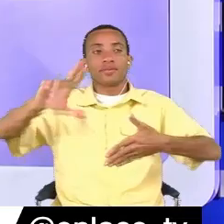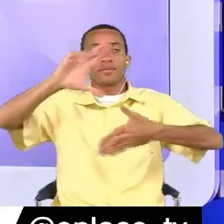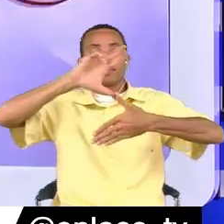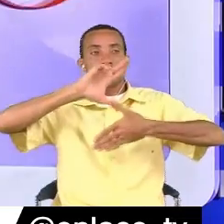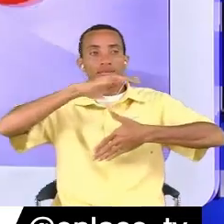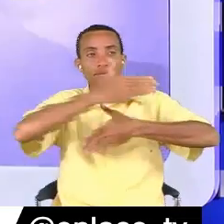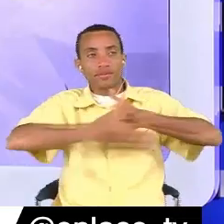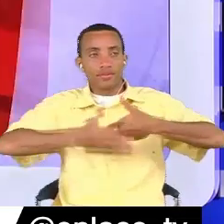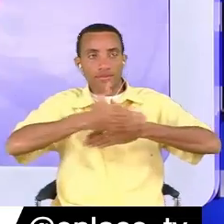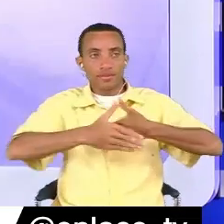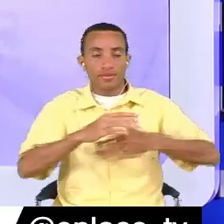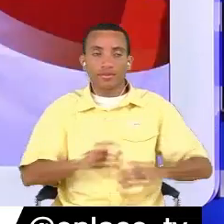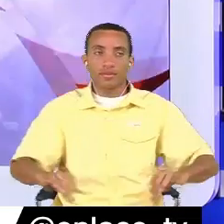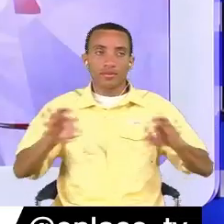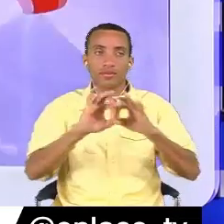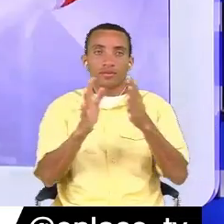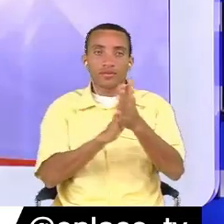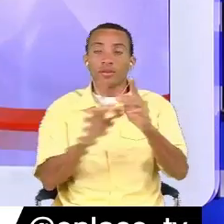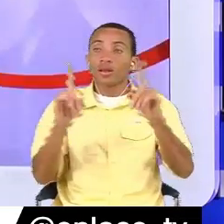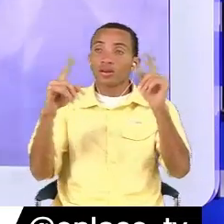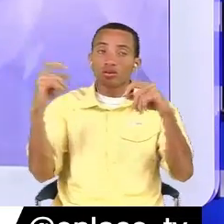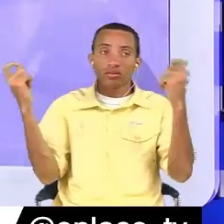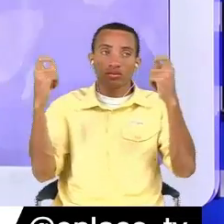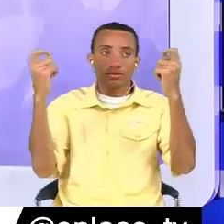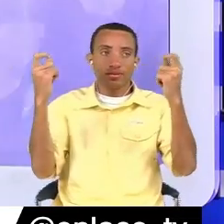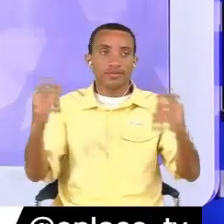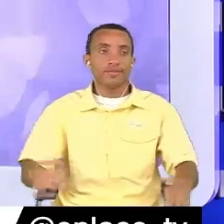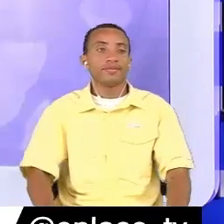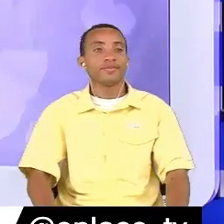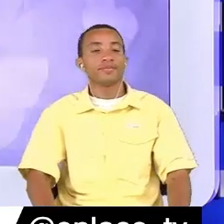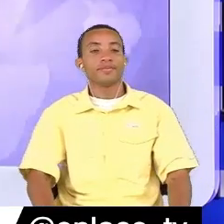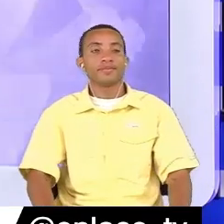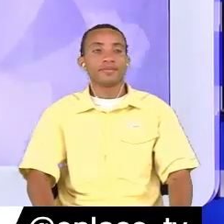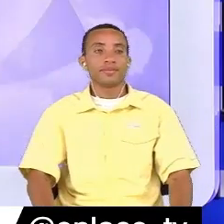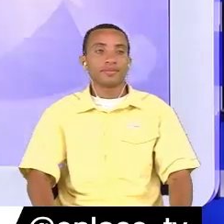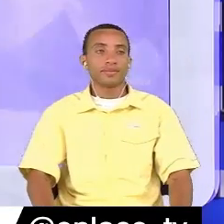en minutos. Es el momento de nuestros patrocinadores. Ya regresamos.